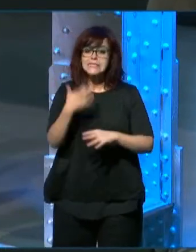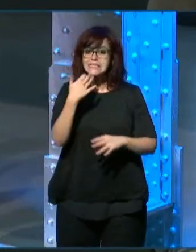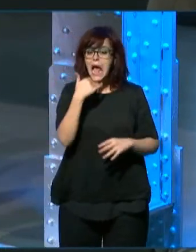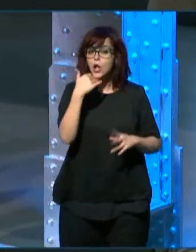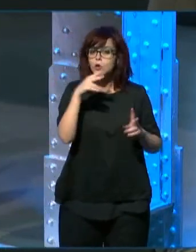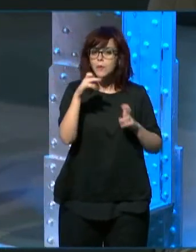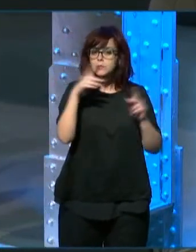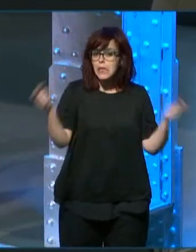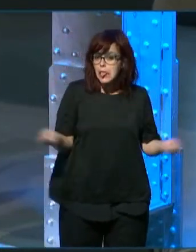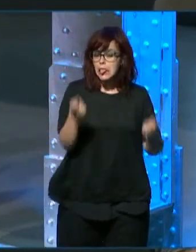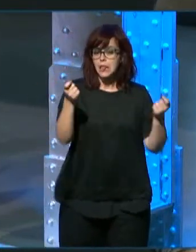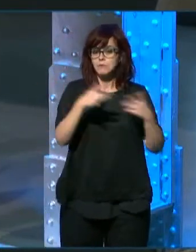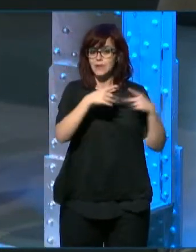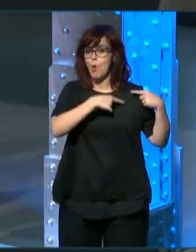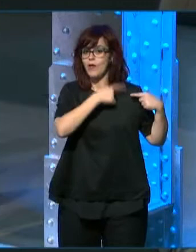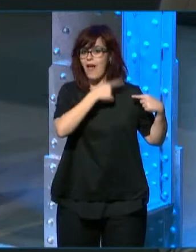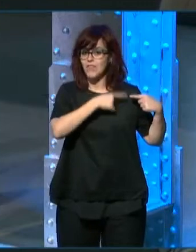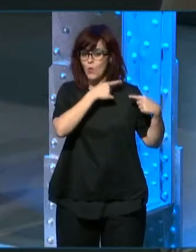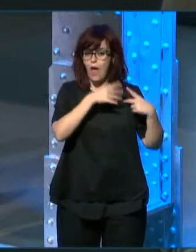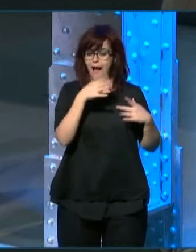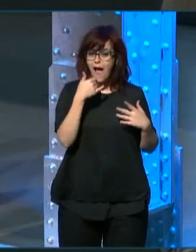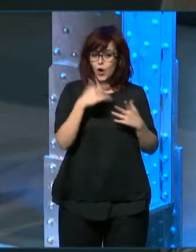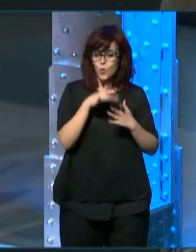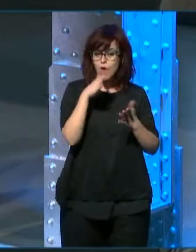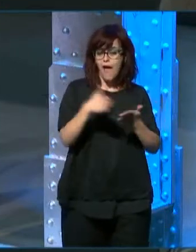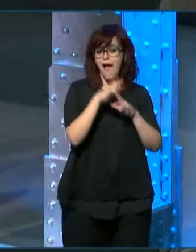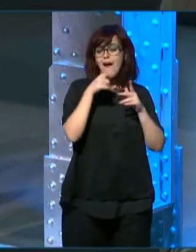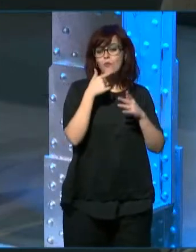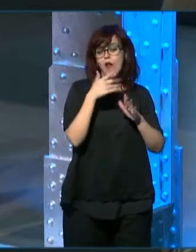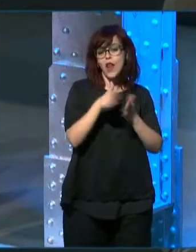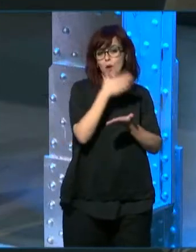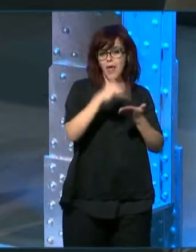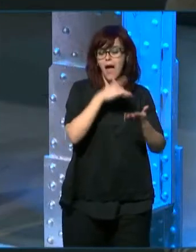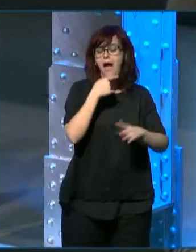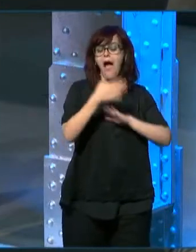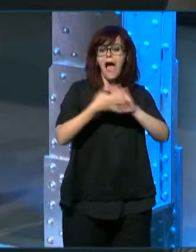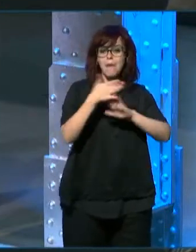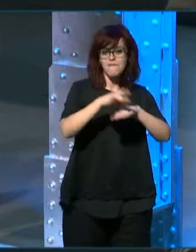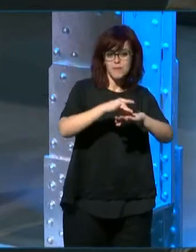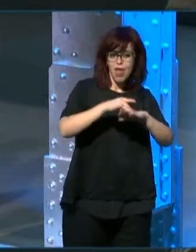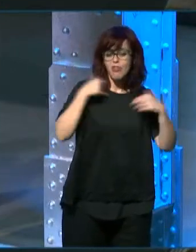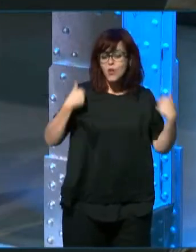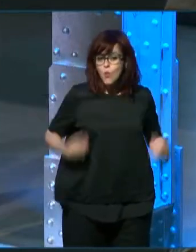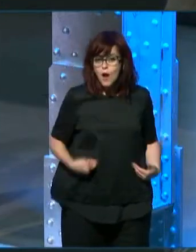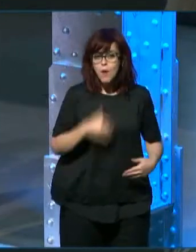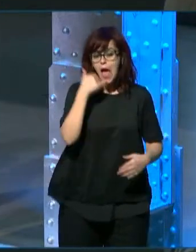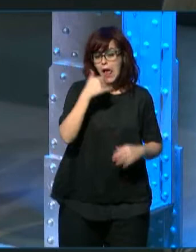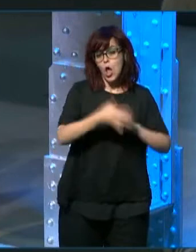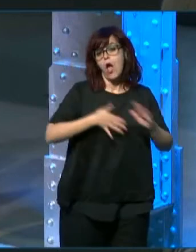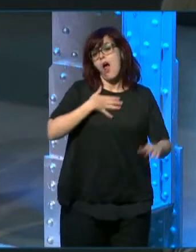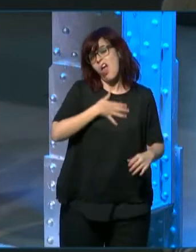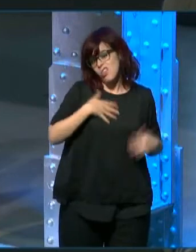publicitaria sobre Clavícula, que es la última novela que vuelve a hablar del cuerpo y que vuelve a hablar de la enfermedad y de todas estas cosas tan